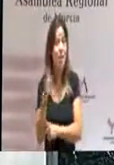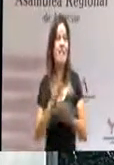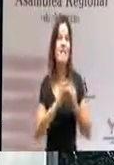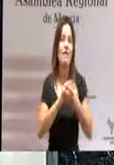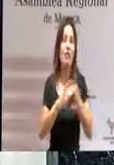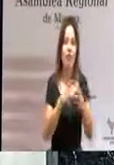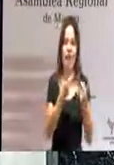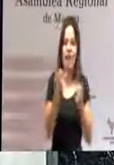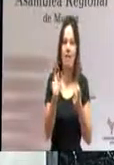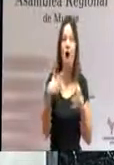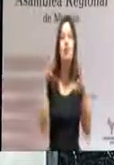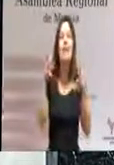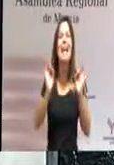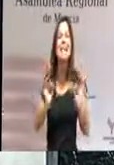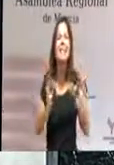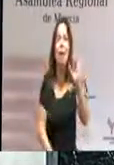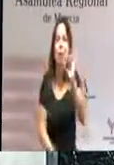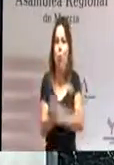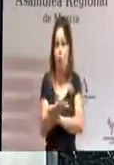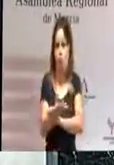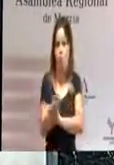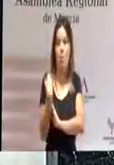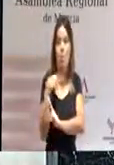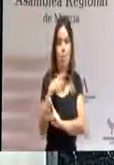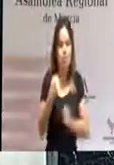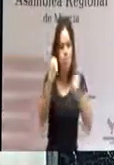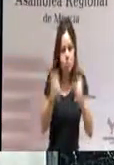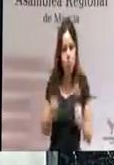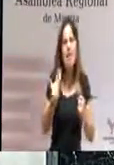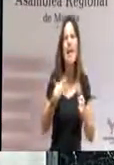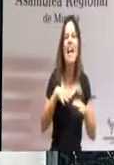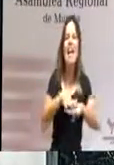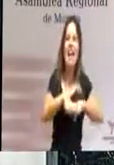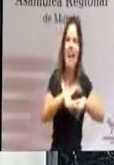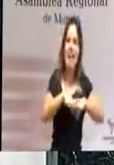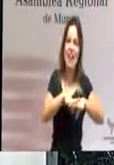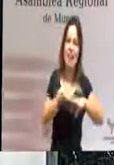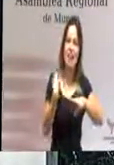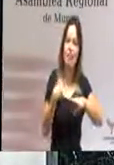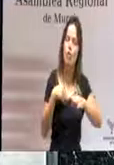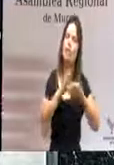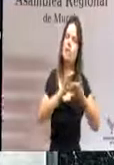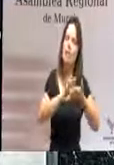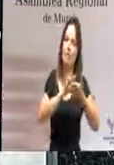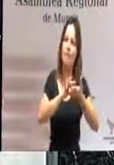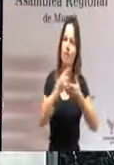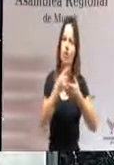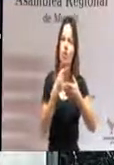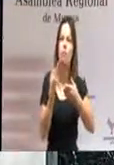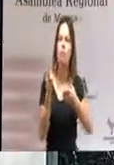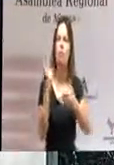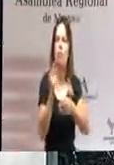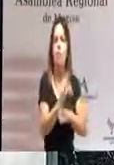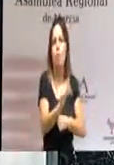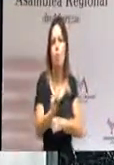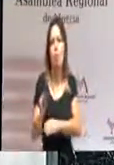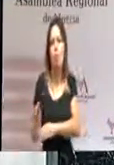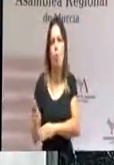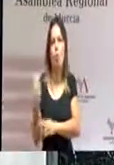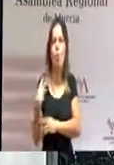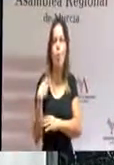una consejería específica para esto, que consolide y ordene la red articulada de servicios y prestaciones junto a los